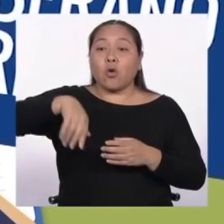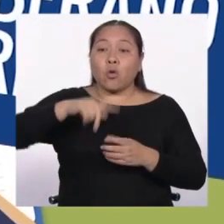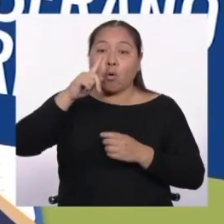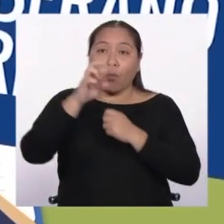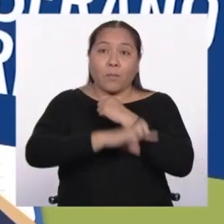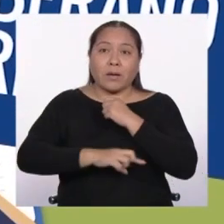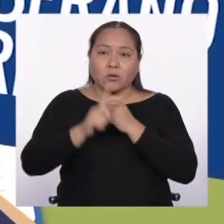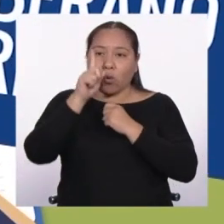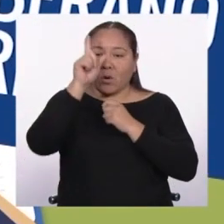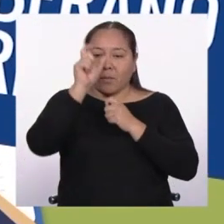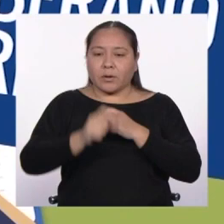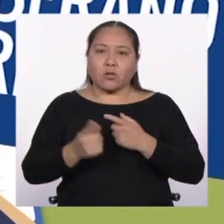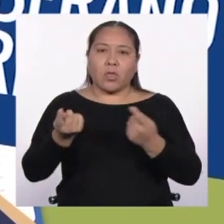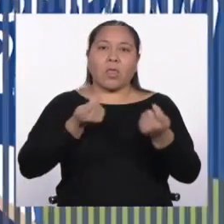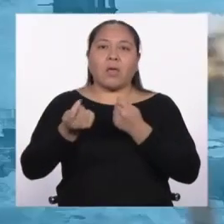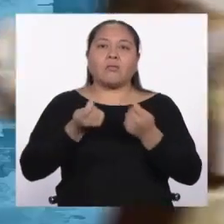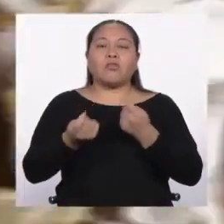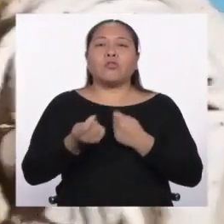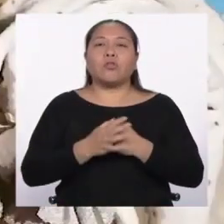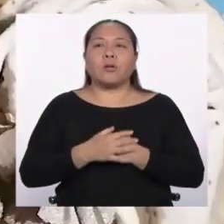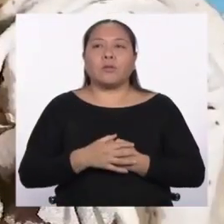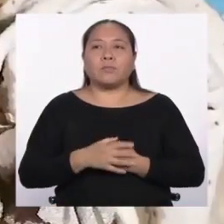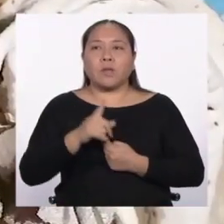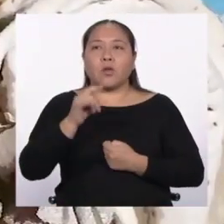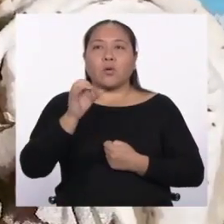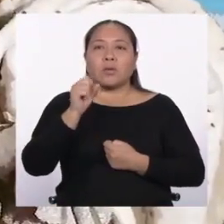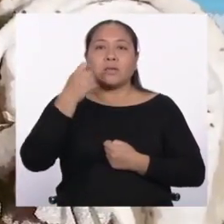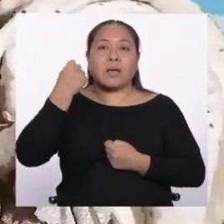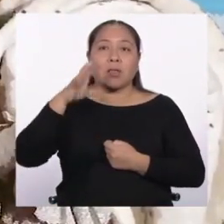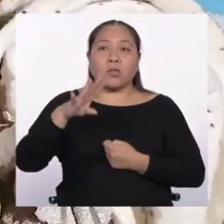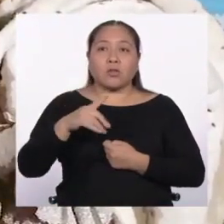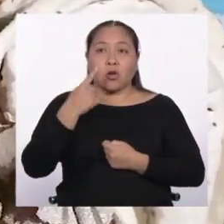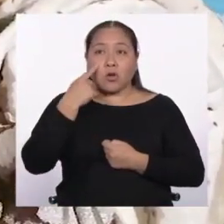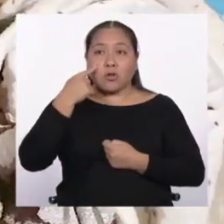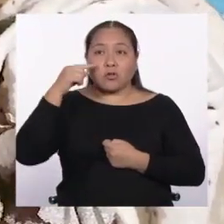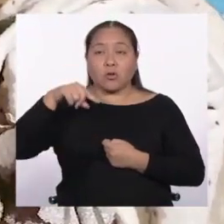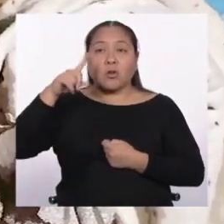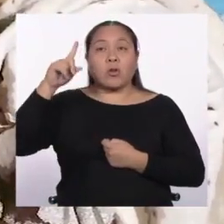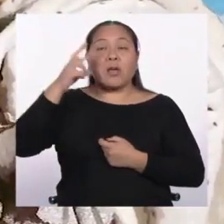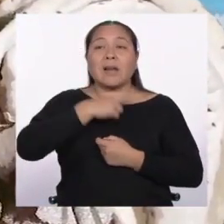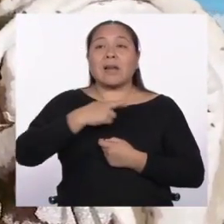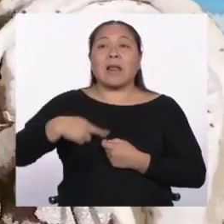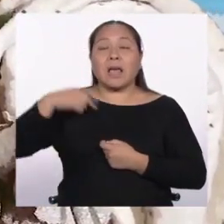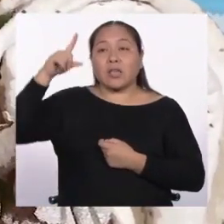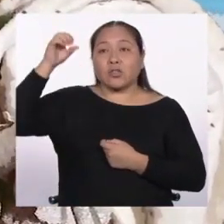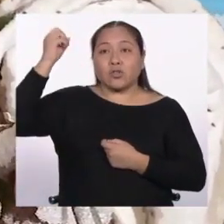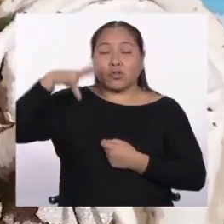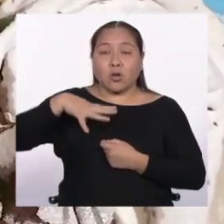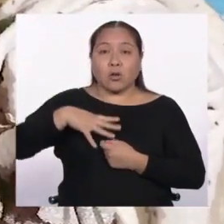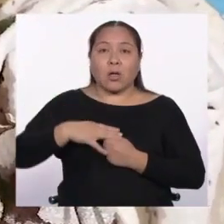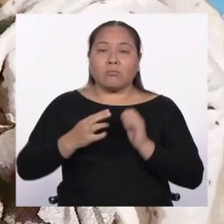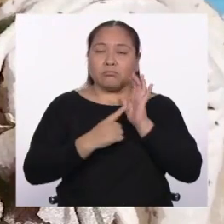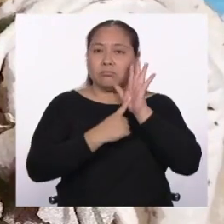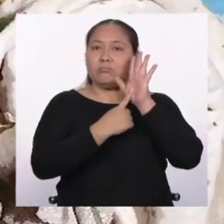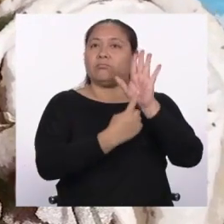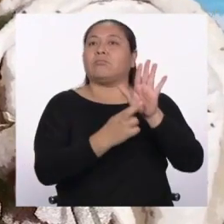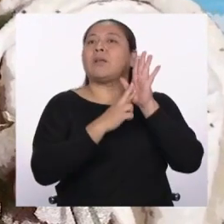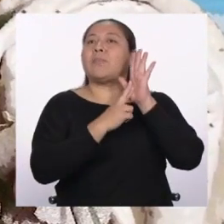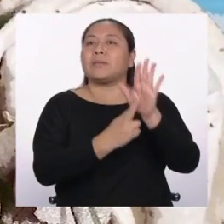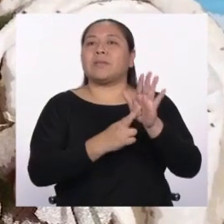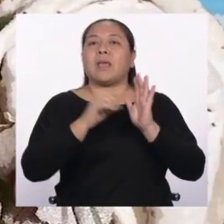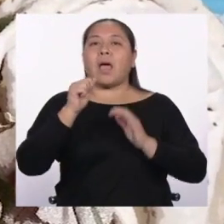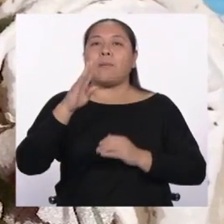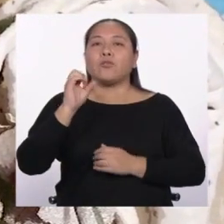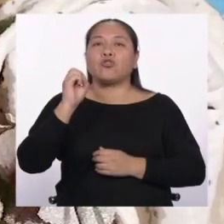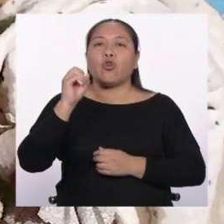en una persona, el rey. Luis XIV, también conocido como el Rey Sol, fue el máximo representante del